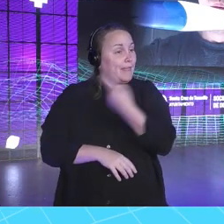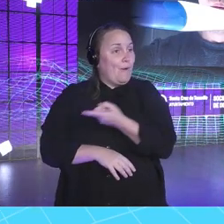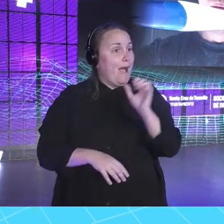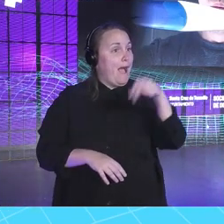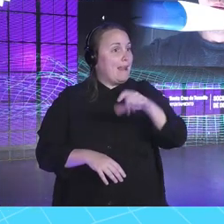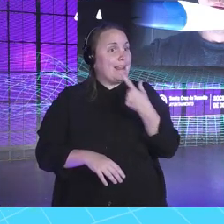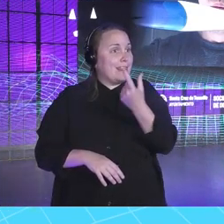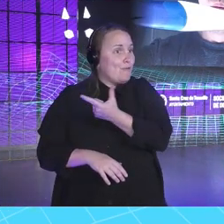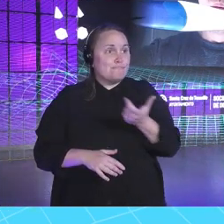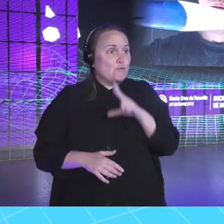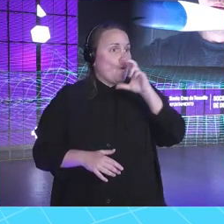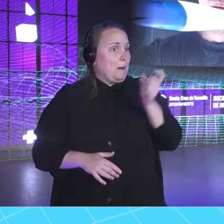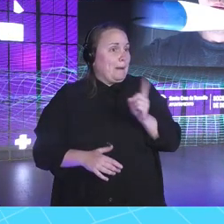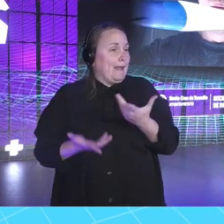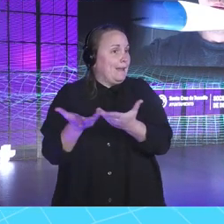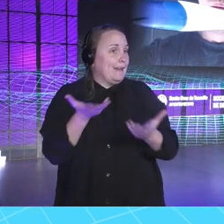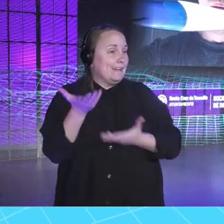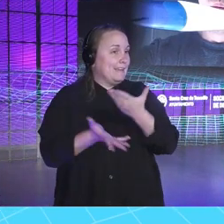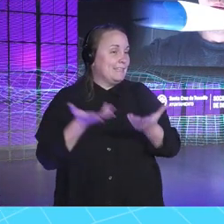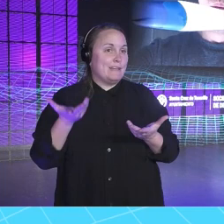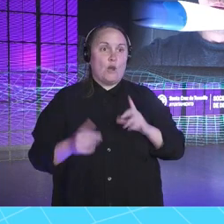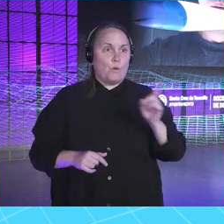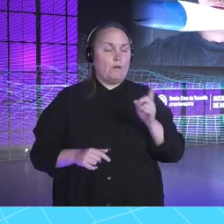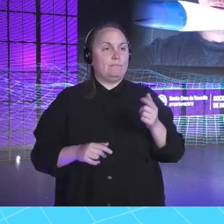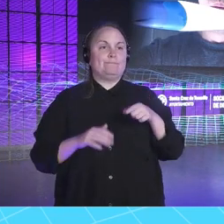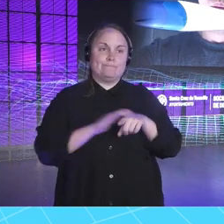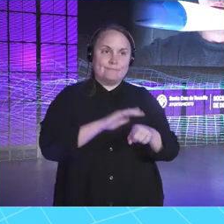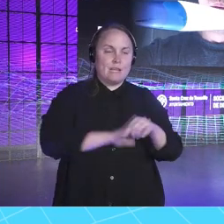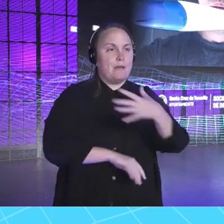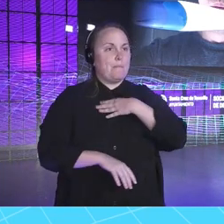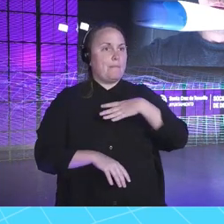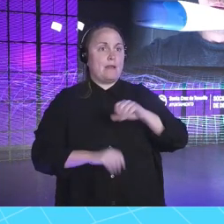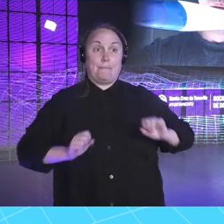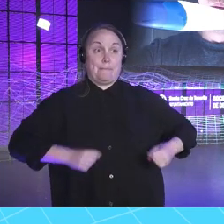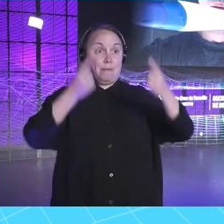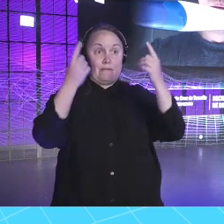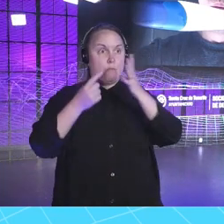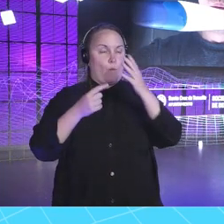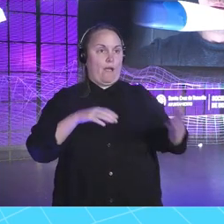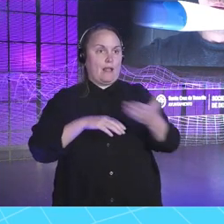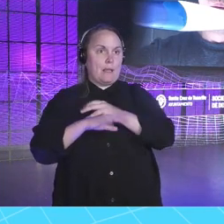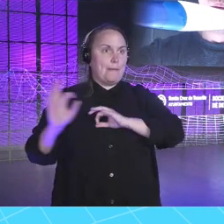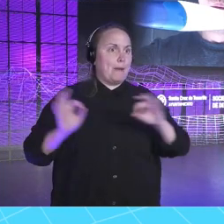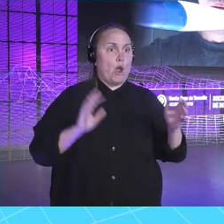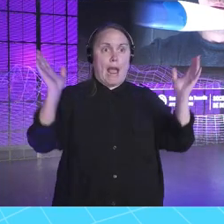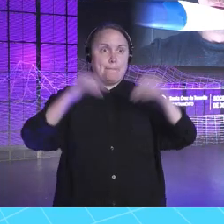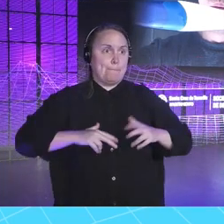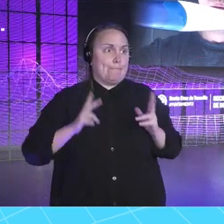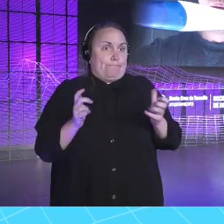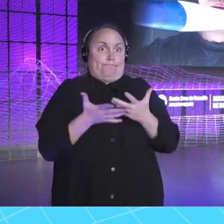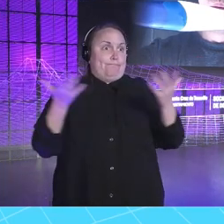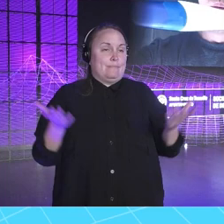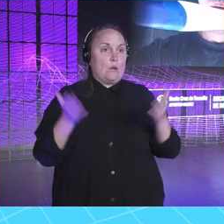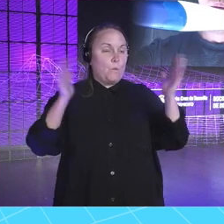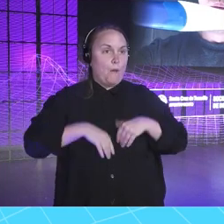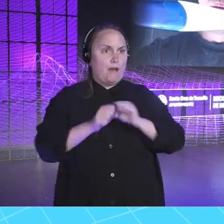Ana que no respire no entonces hicimos un montón de trámites Que nadie había hecho antes porque no estaba preparado para que hubiera una pandemia y